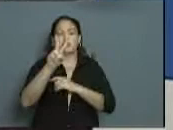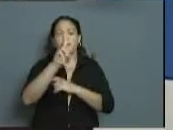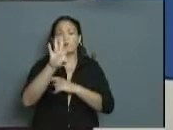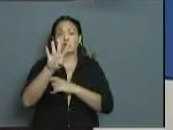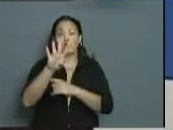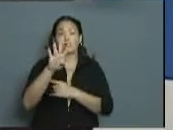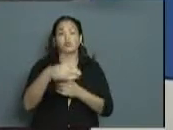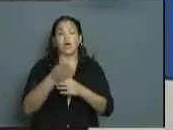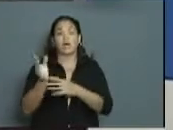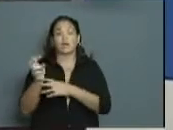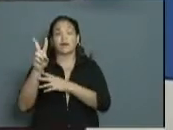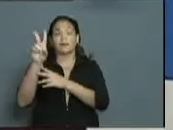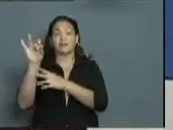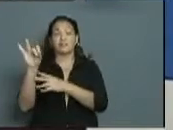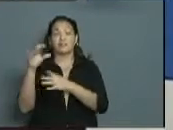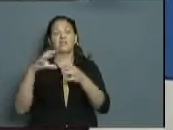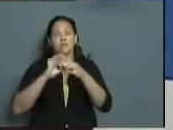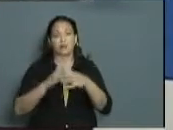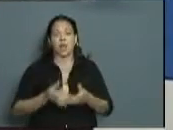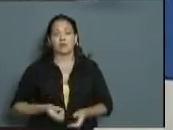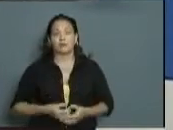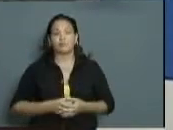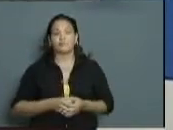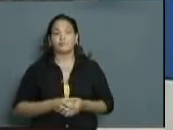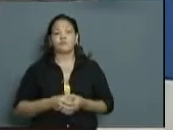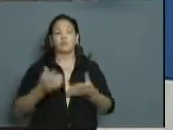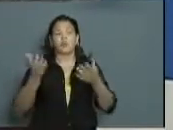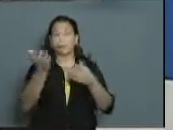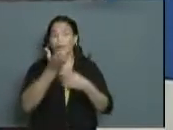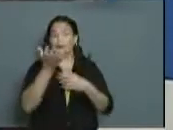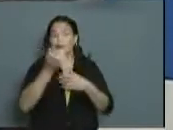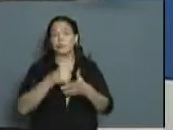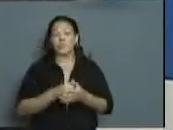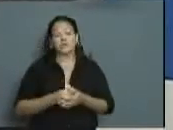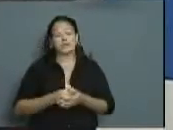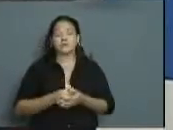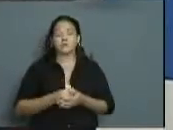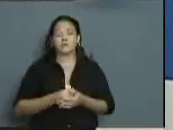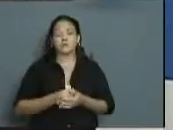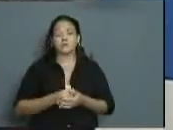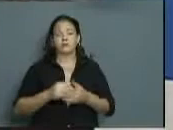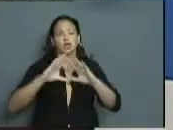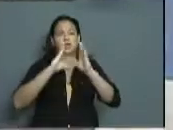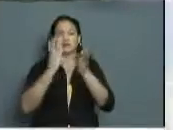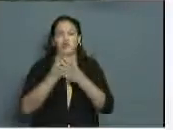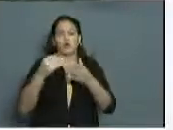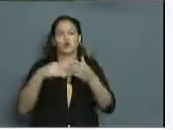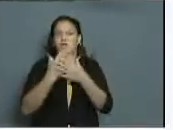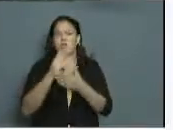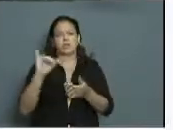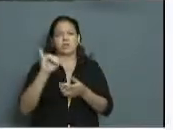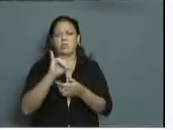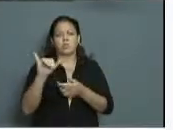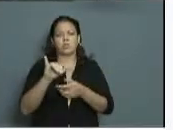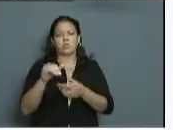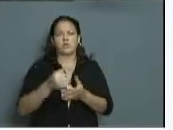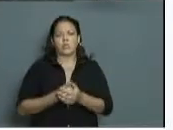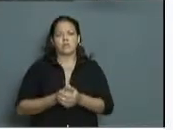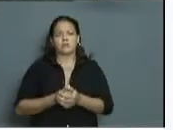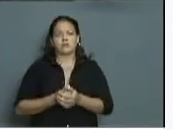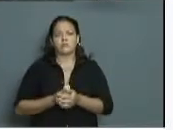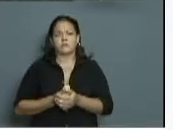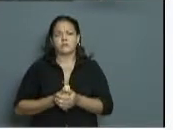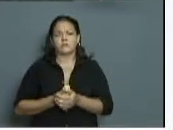24, 27 grados. El viento, variable débil durante todo el día, y esto va a propiciar que aparezca